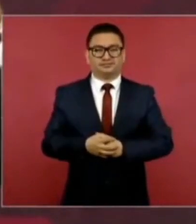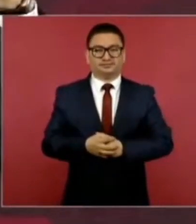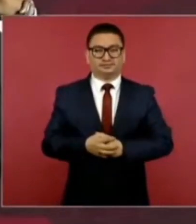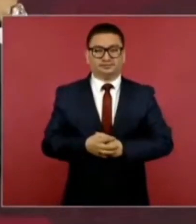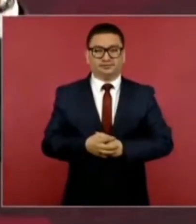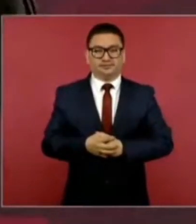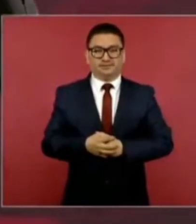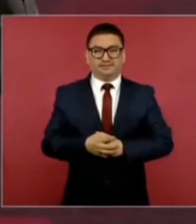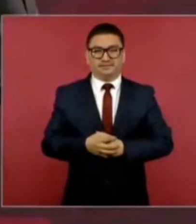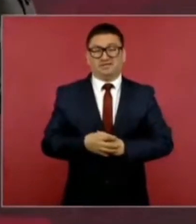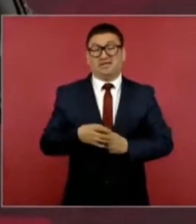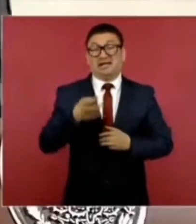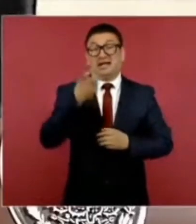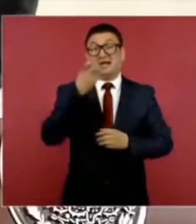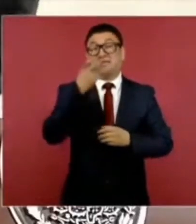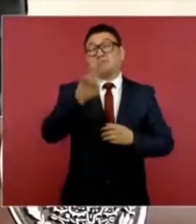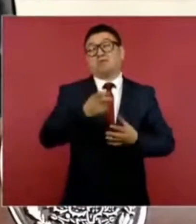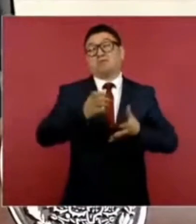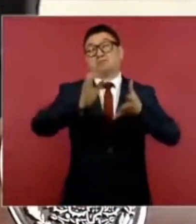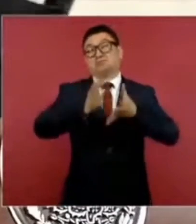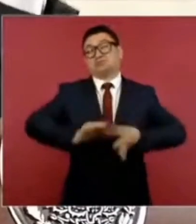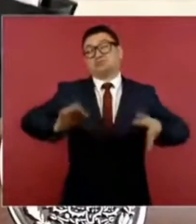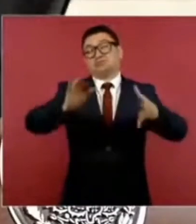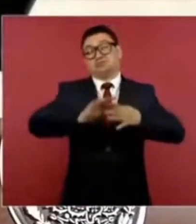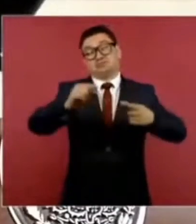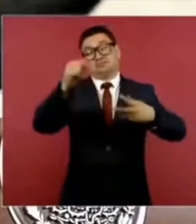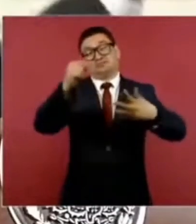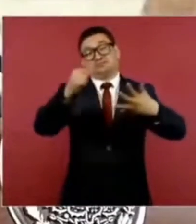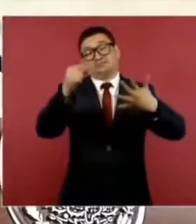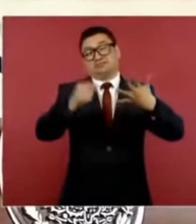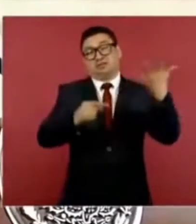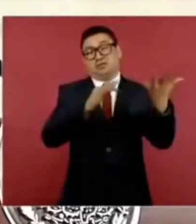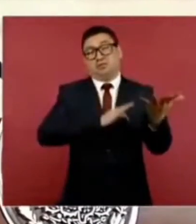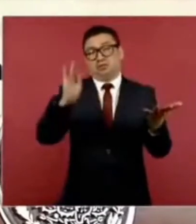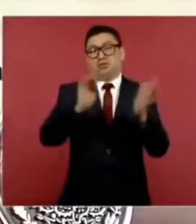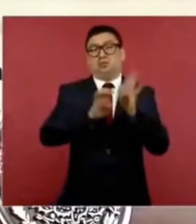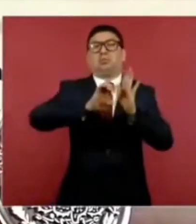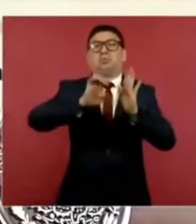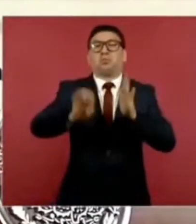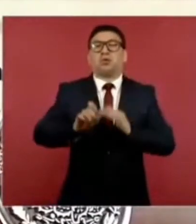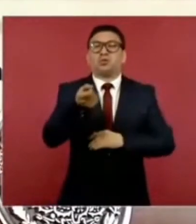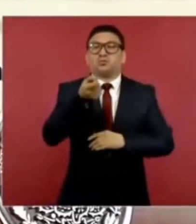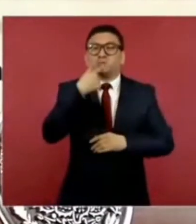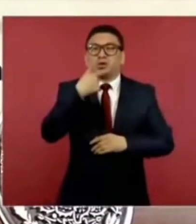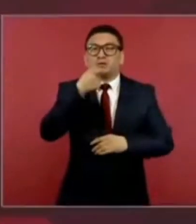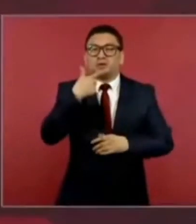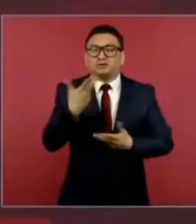Pero así podríamos hablar de más. Las medicinas.